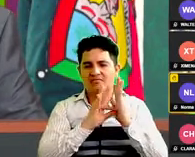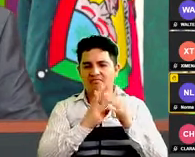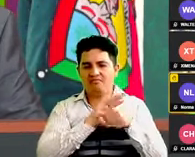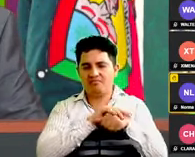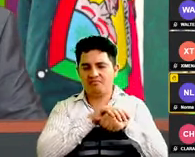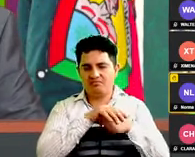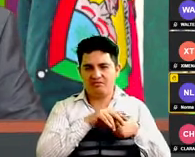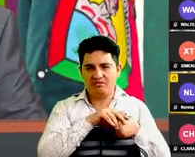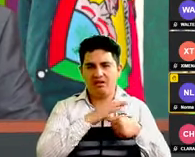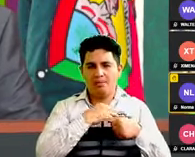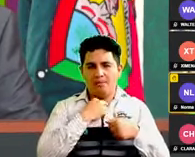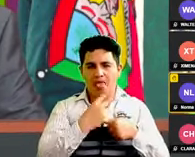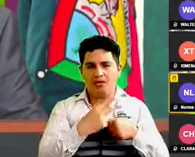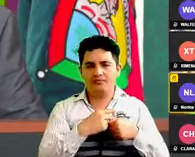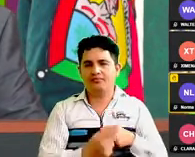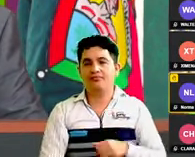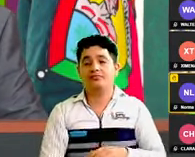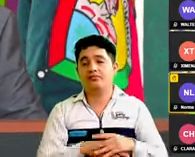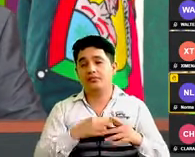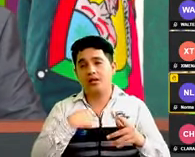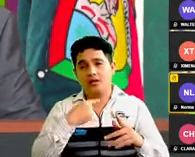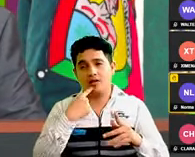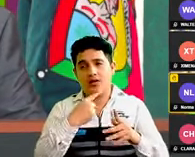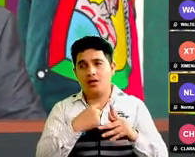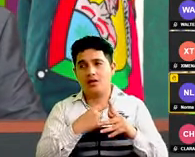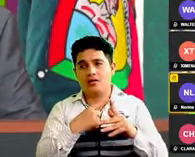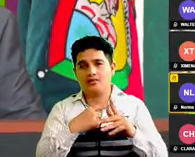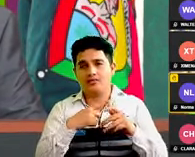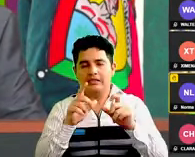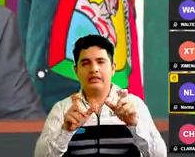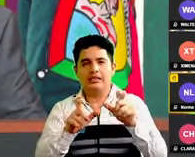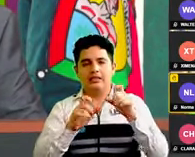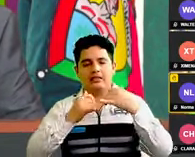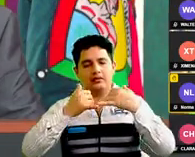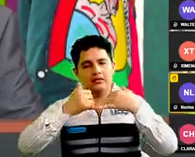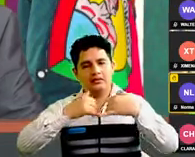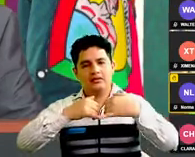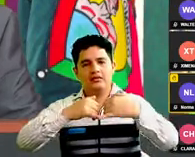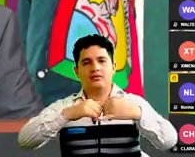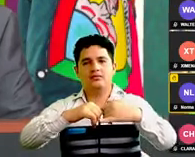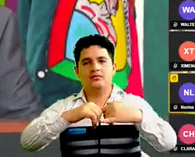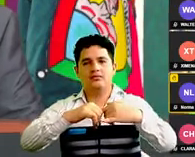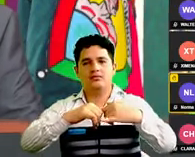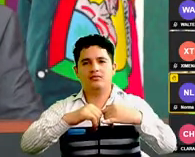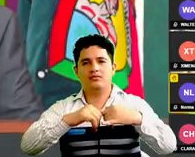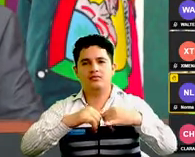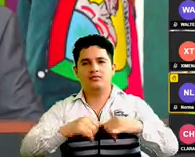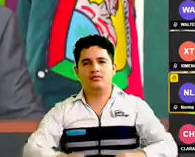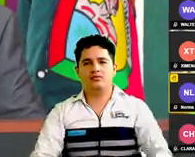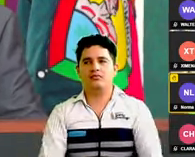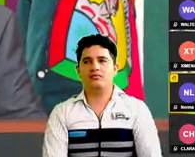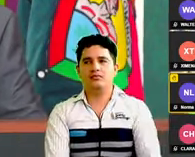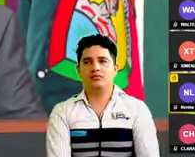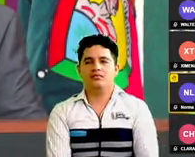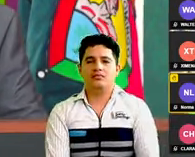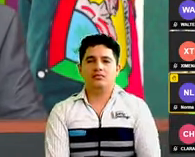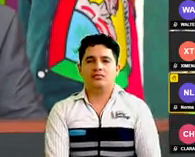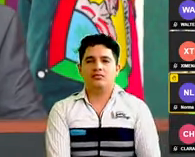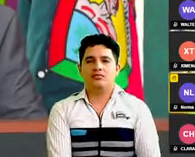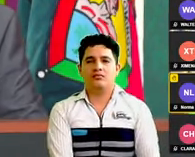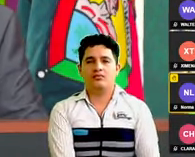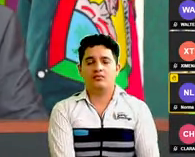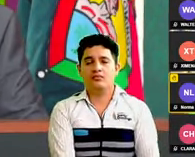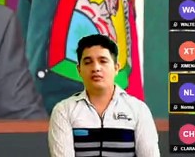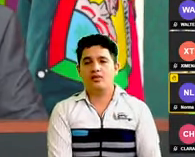sociales. Y los que no estén de acuerdo, por supuesto que comenzarán a dar un pie al costado. Somos respetuosos, es la